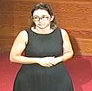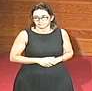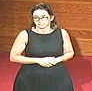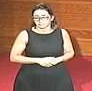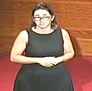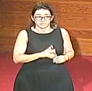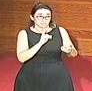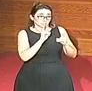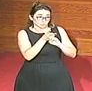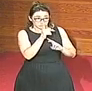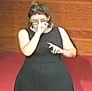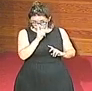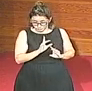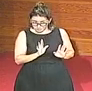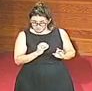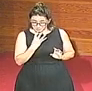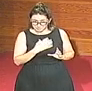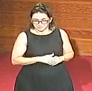No sé si he respondido.